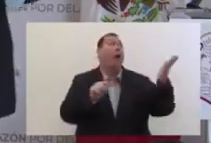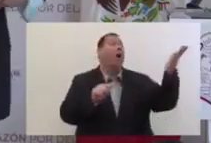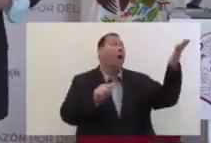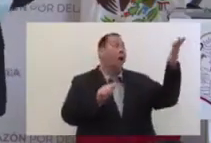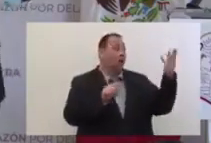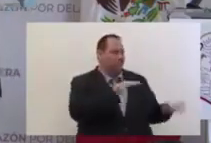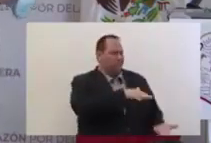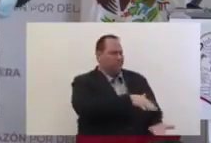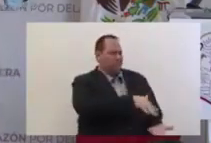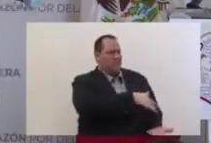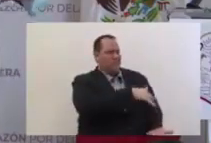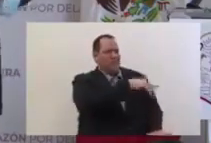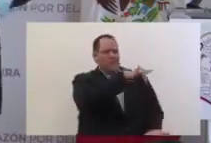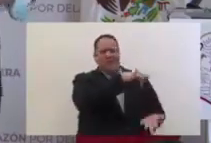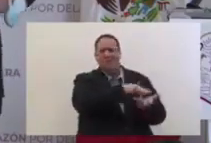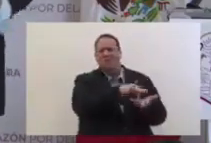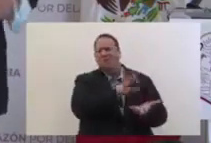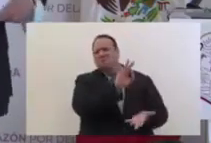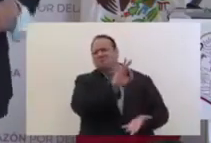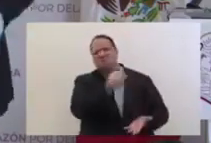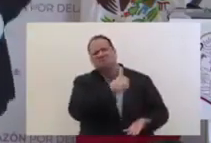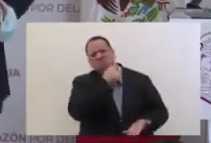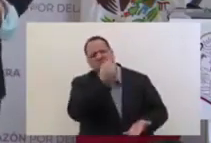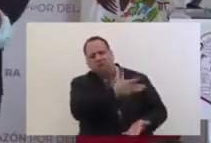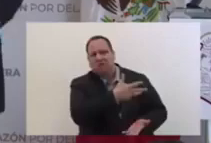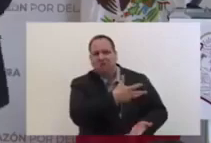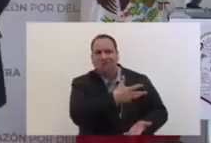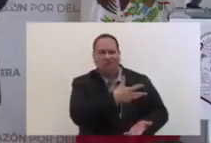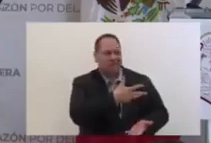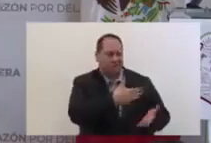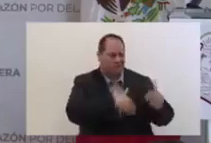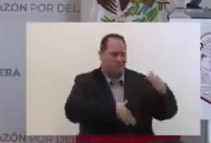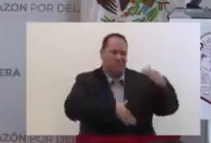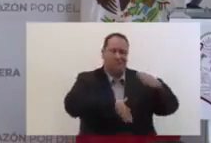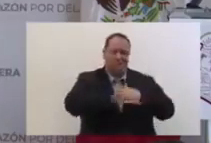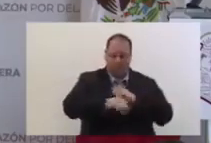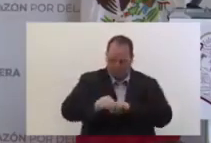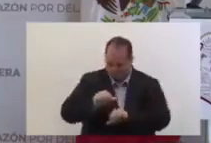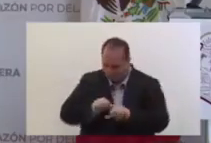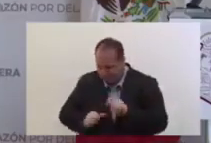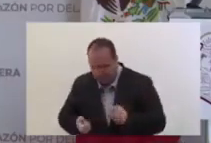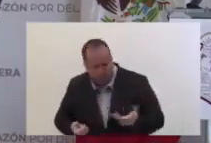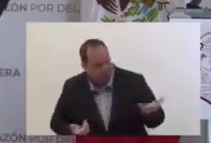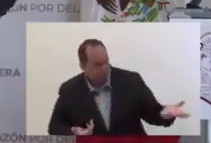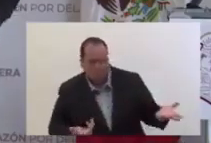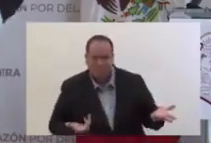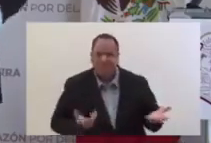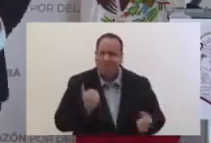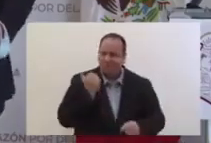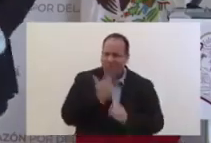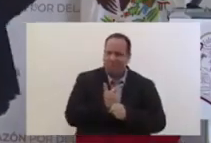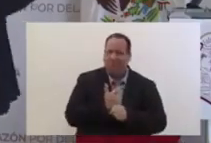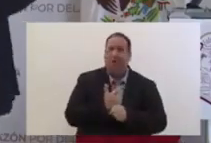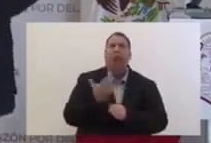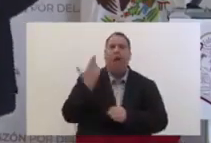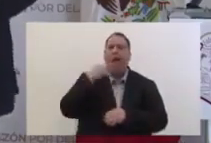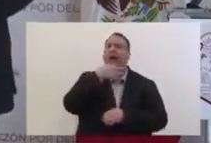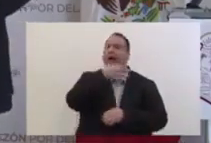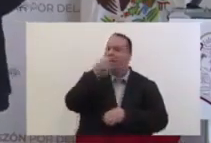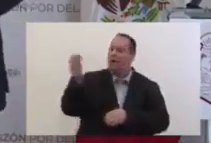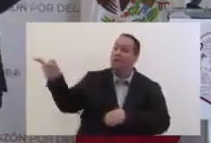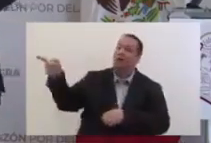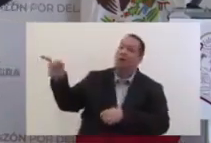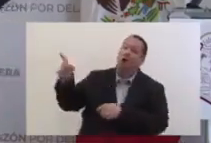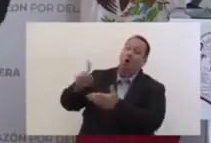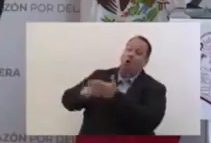haber cúmulo de medicamentos caducos que obviamente llegó a su crisis cuando nosotros llegamos a la administración. Esto lo informamos al órgano